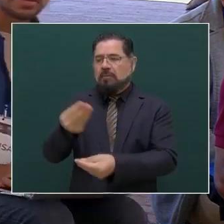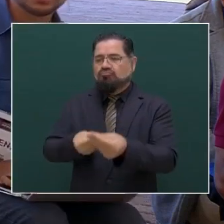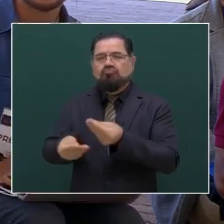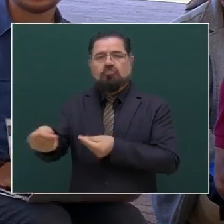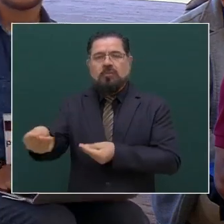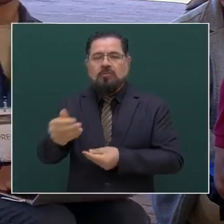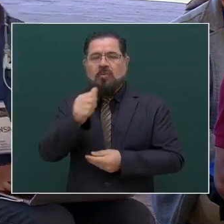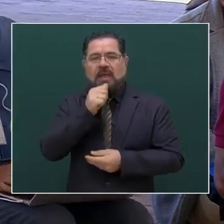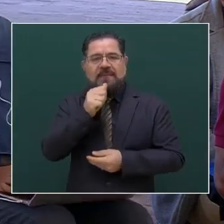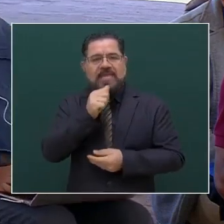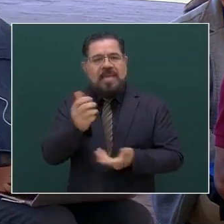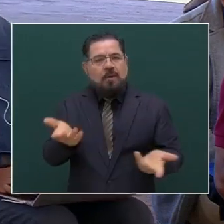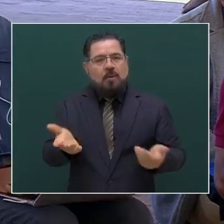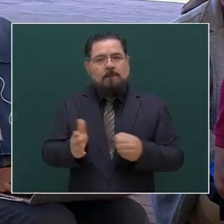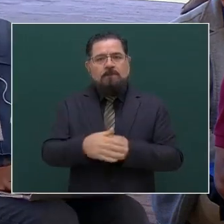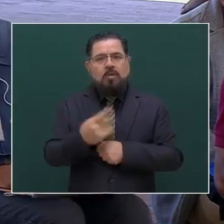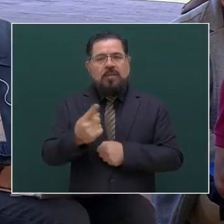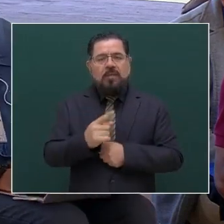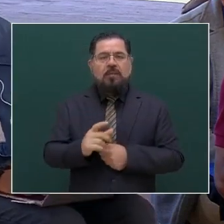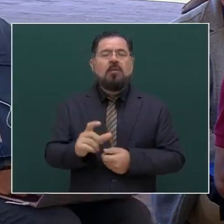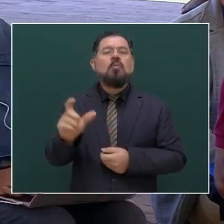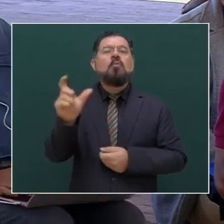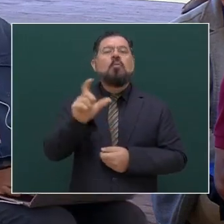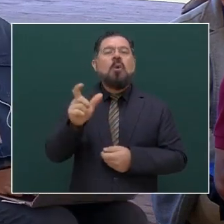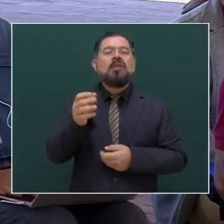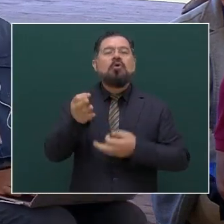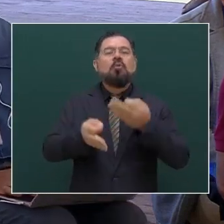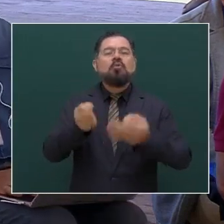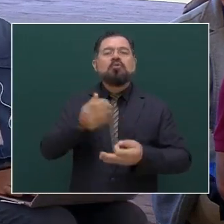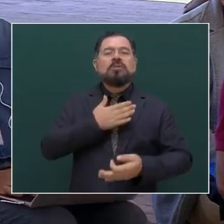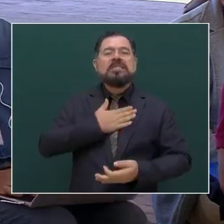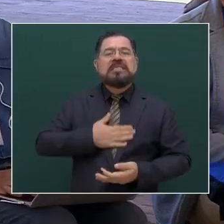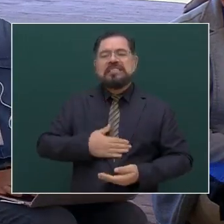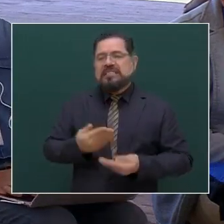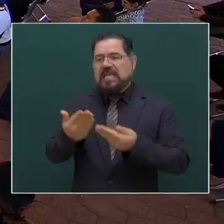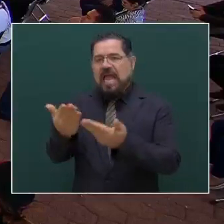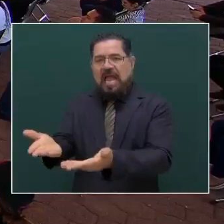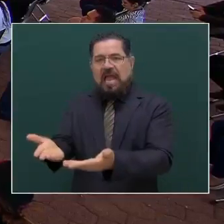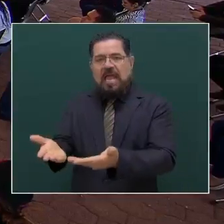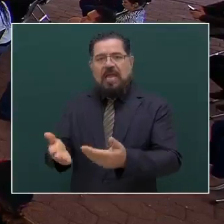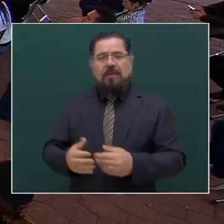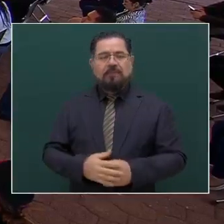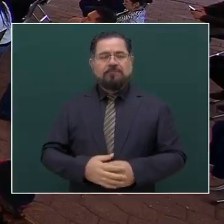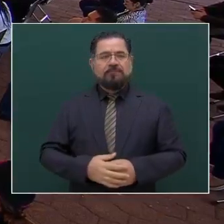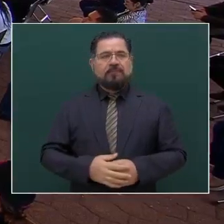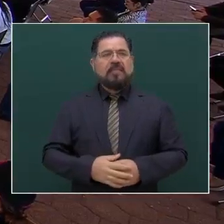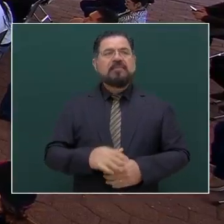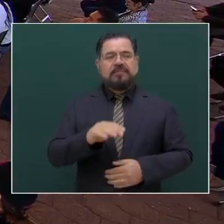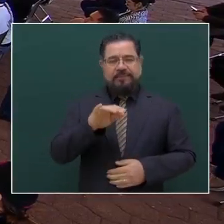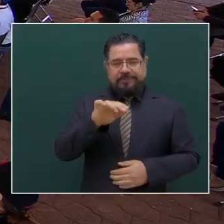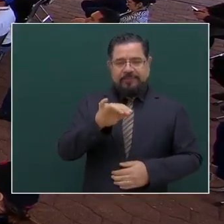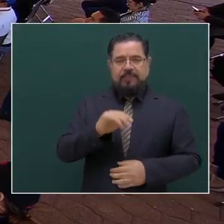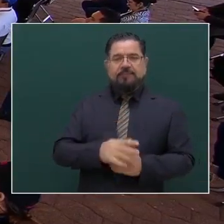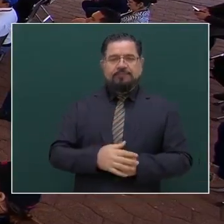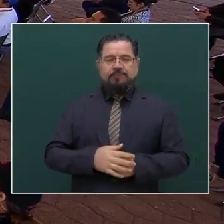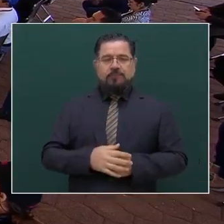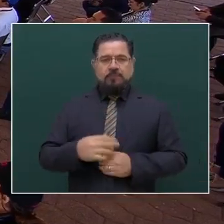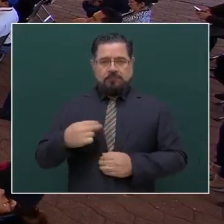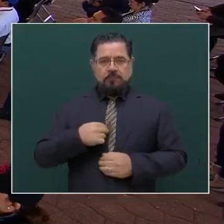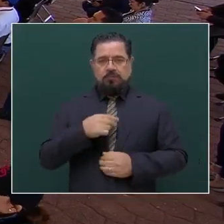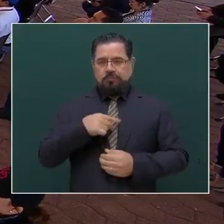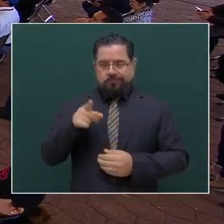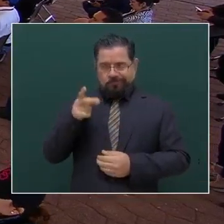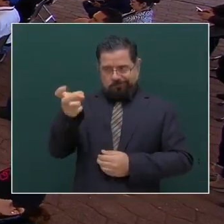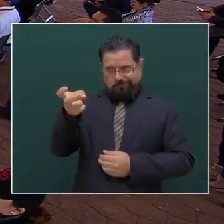Entonces, si llegara para ellos esta justicia, sí, primero que nada. Sí, estamos, vamos a tomar